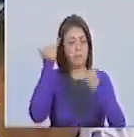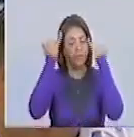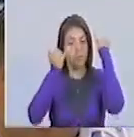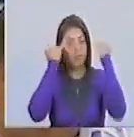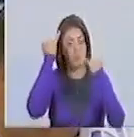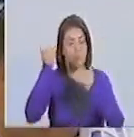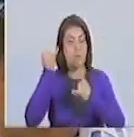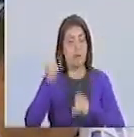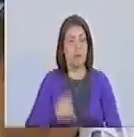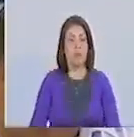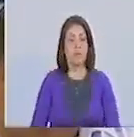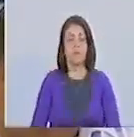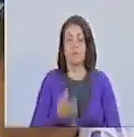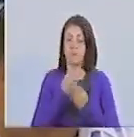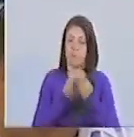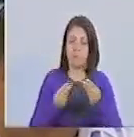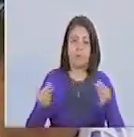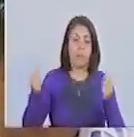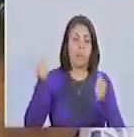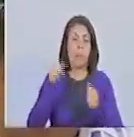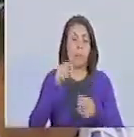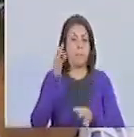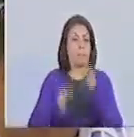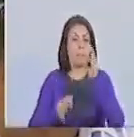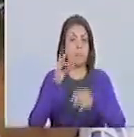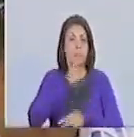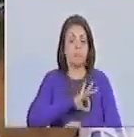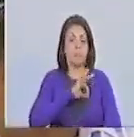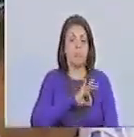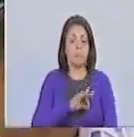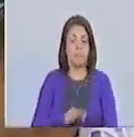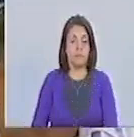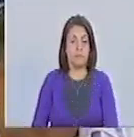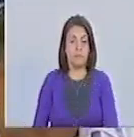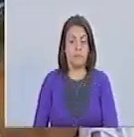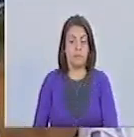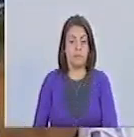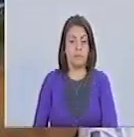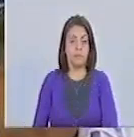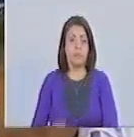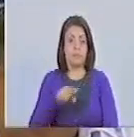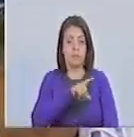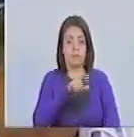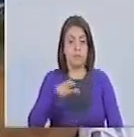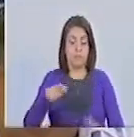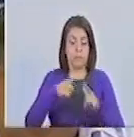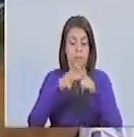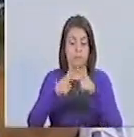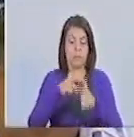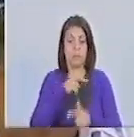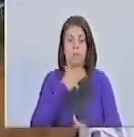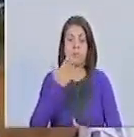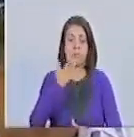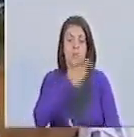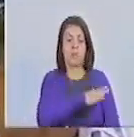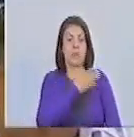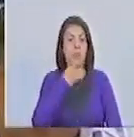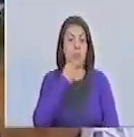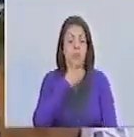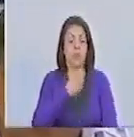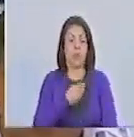ideales nobles y sublimes de justicia social. Estos lacayos asesinaron a tantos